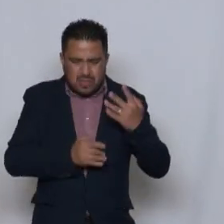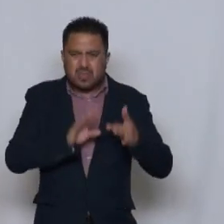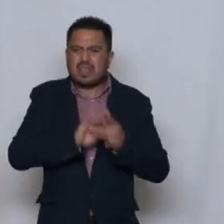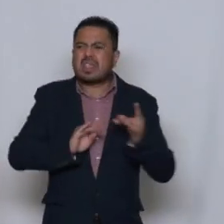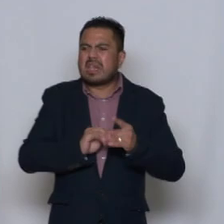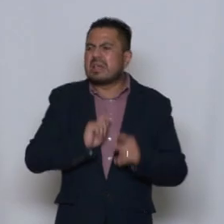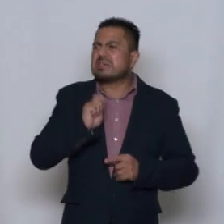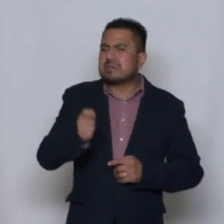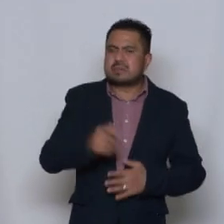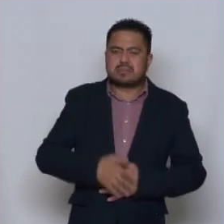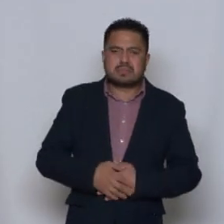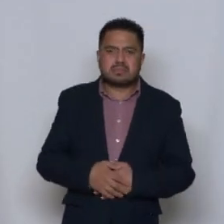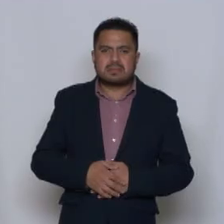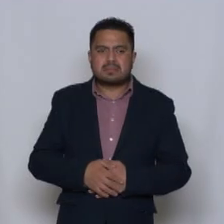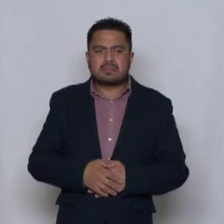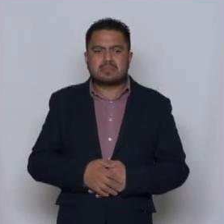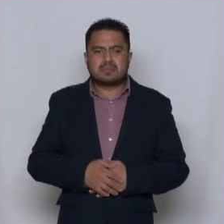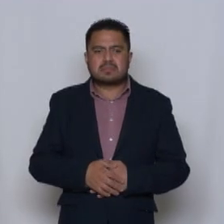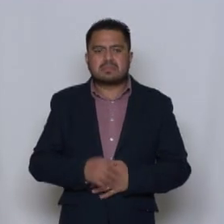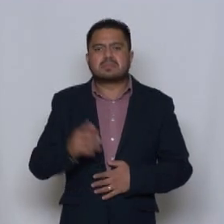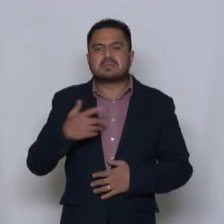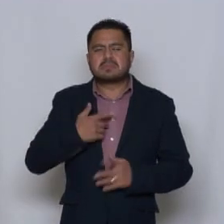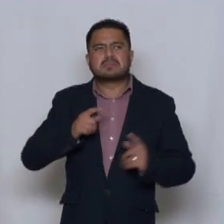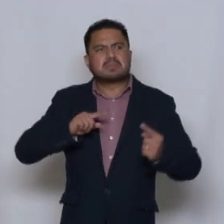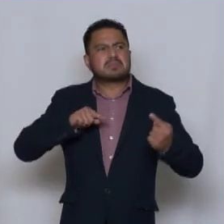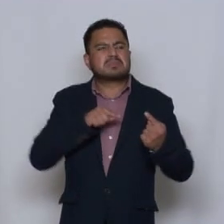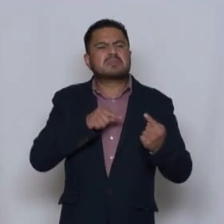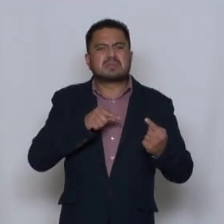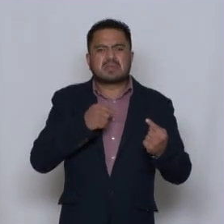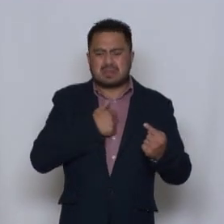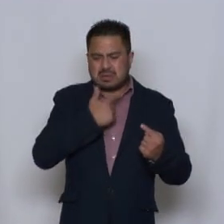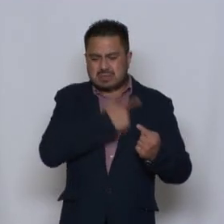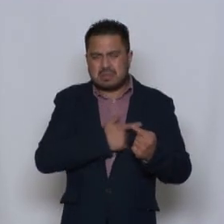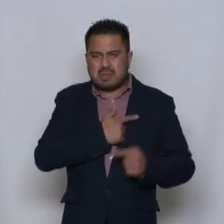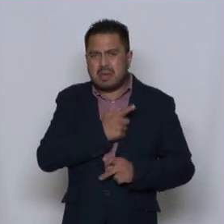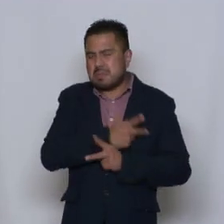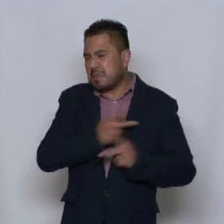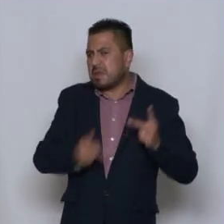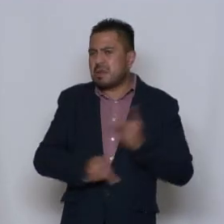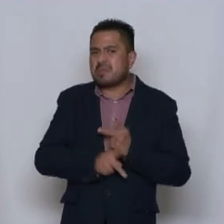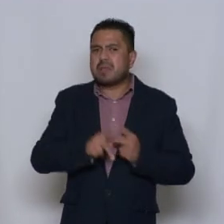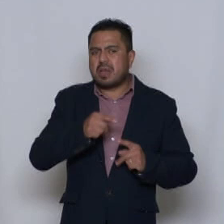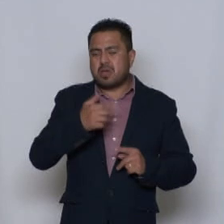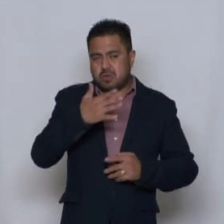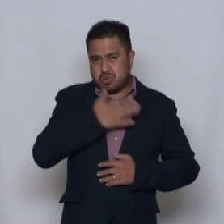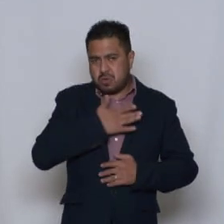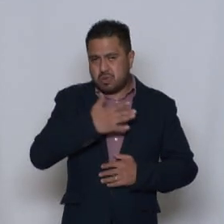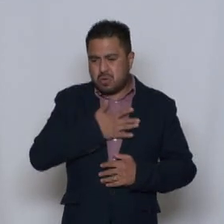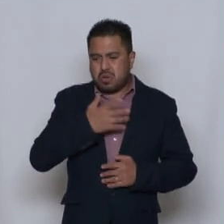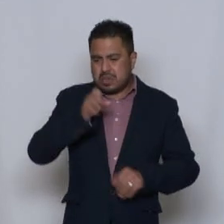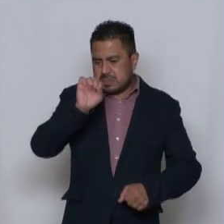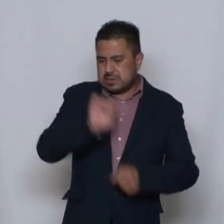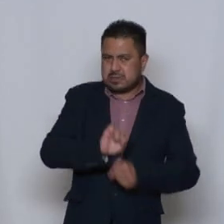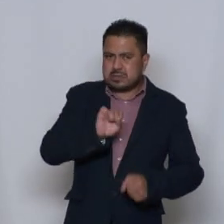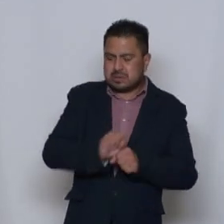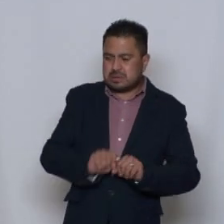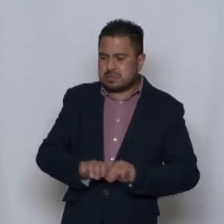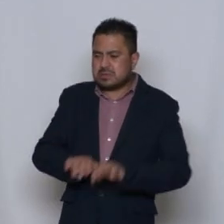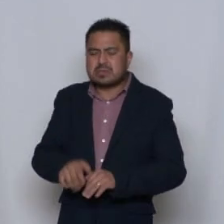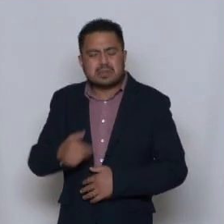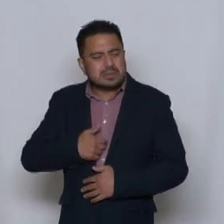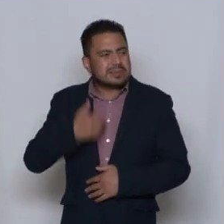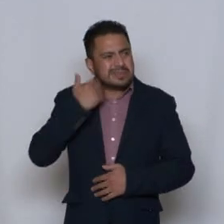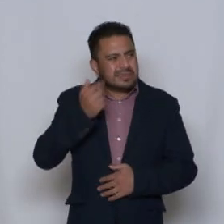dijera? Acerca de esto, bueno, yo cuando estaba en el bachillerato y desde yo creo la secundaria, que siempre